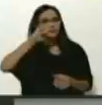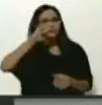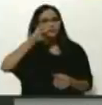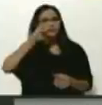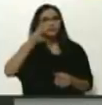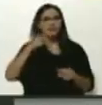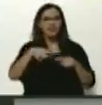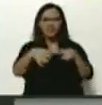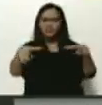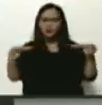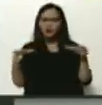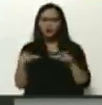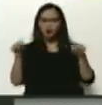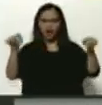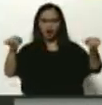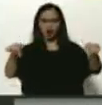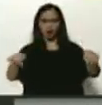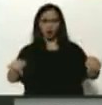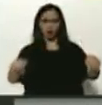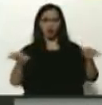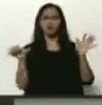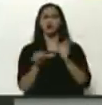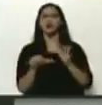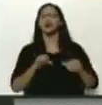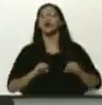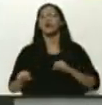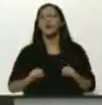la situación actual. ¿Dónde nos movemos?